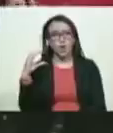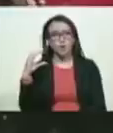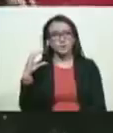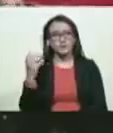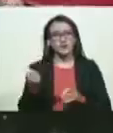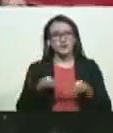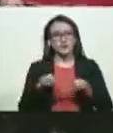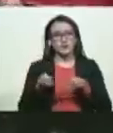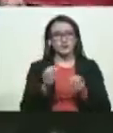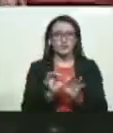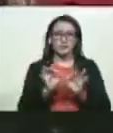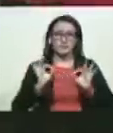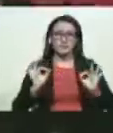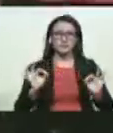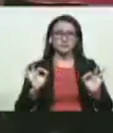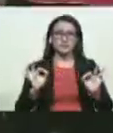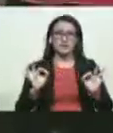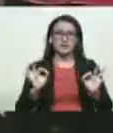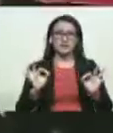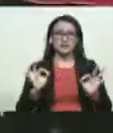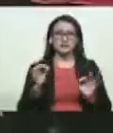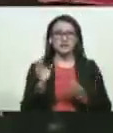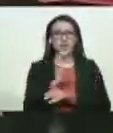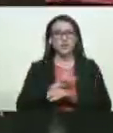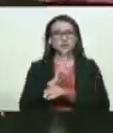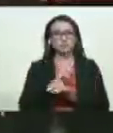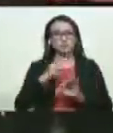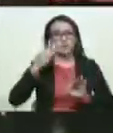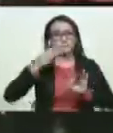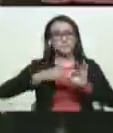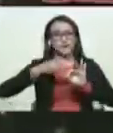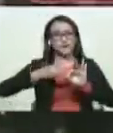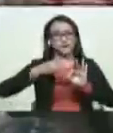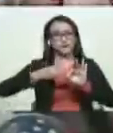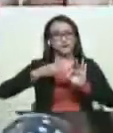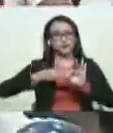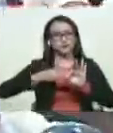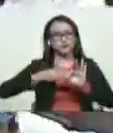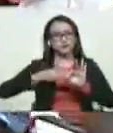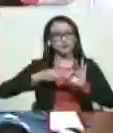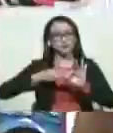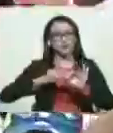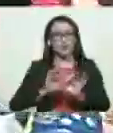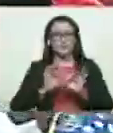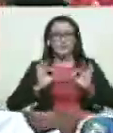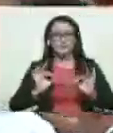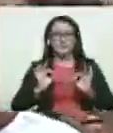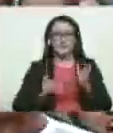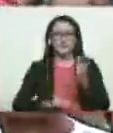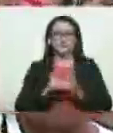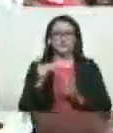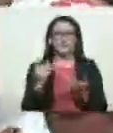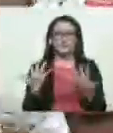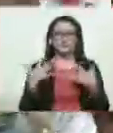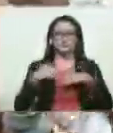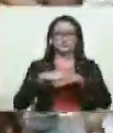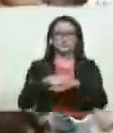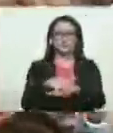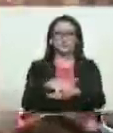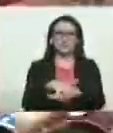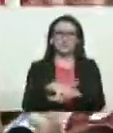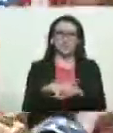económica especial de uso del metro como son económica especial de desarrollo integral